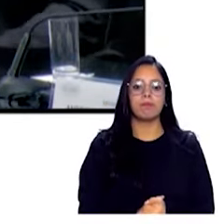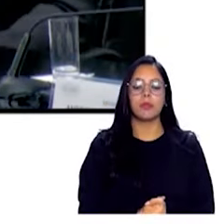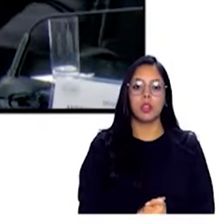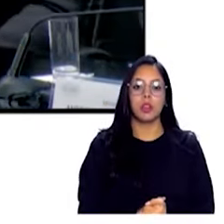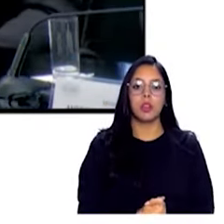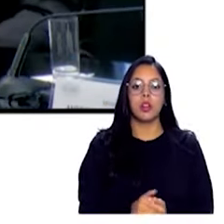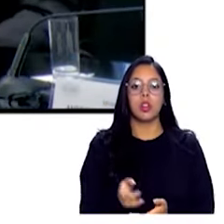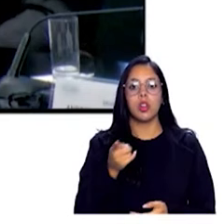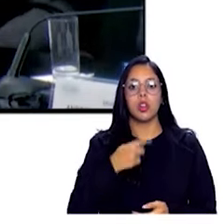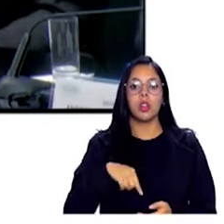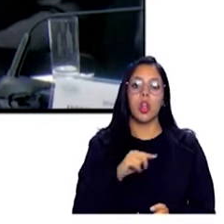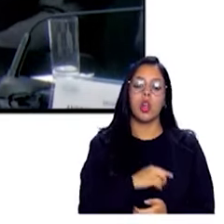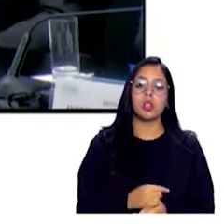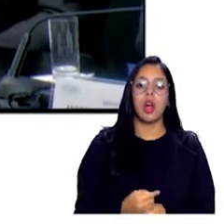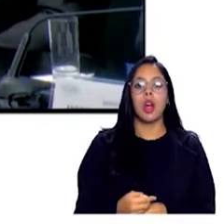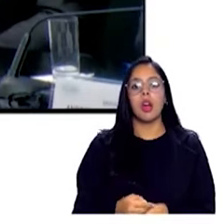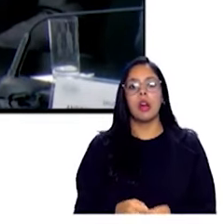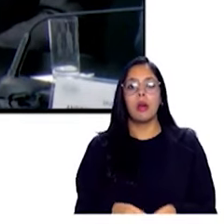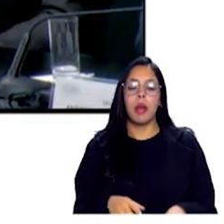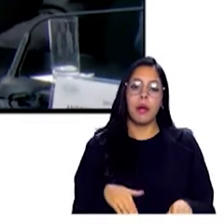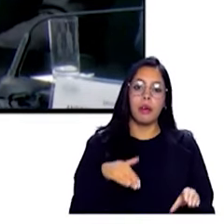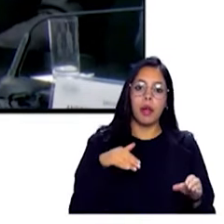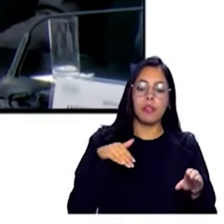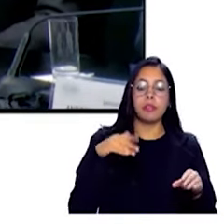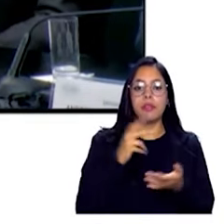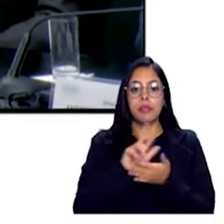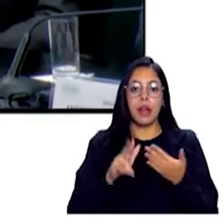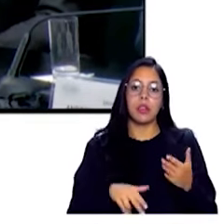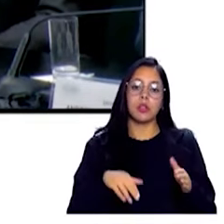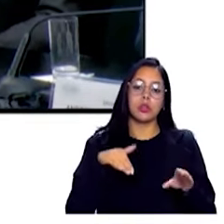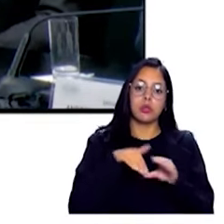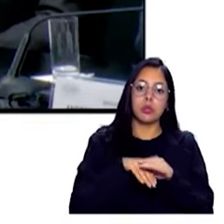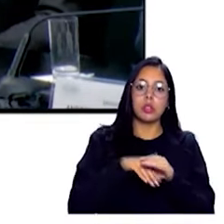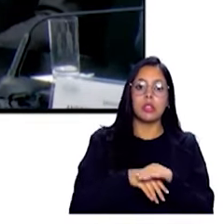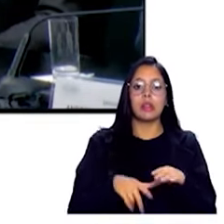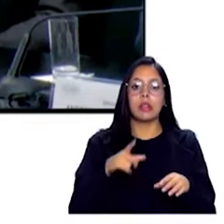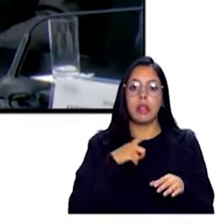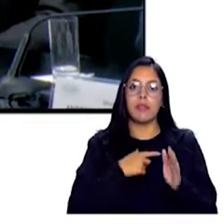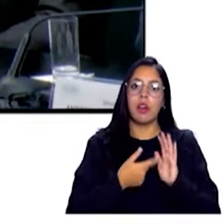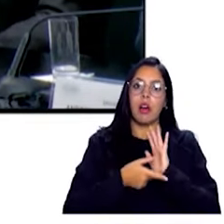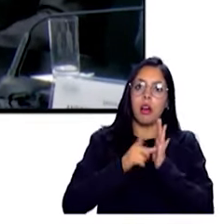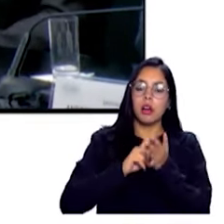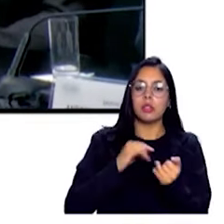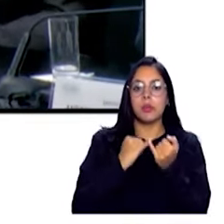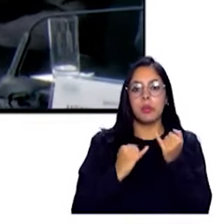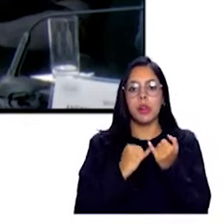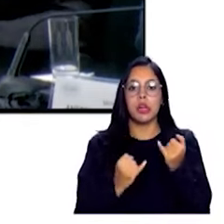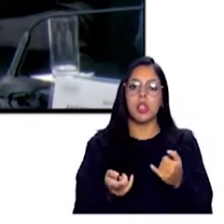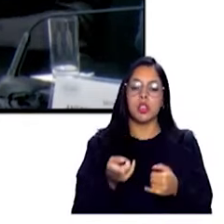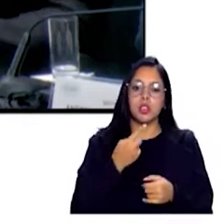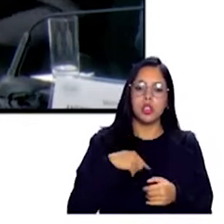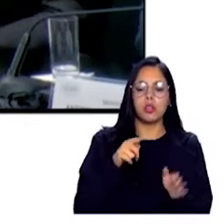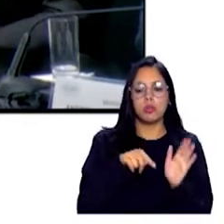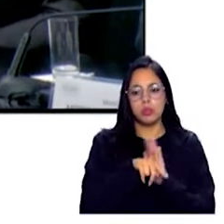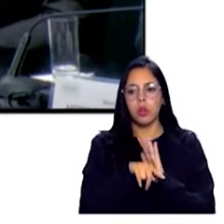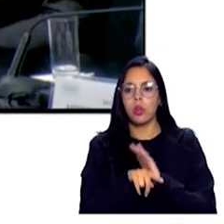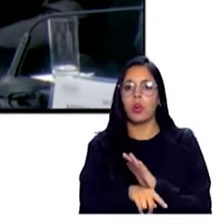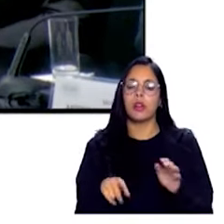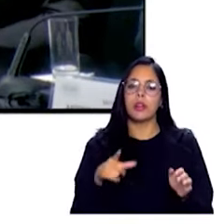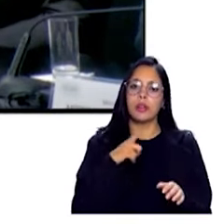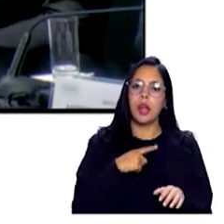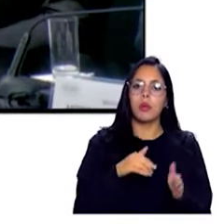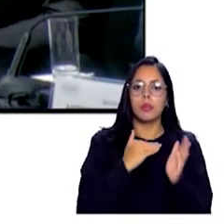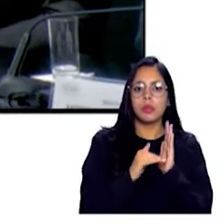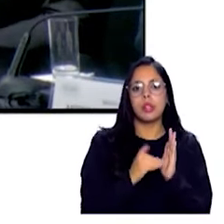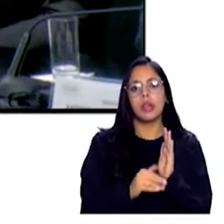nosotros hacemos el documento redactamos completo documento y luego tenemos una secretaria que lo conforma le da Toque Final Y para